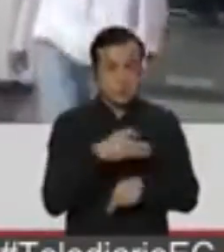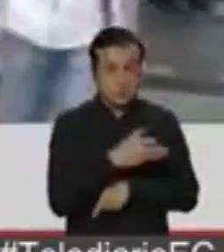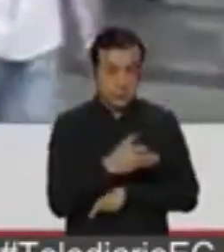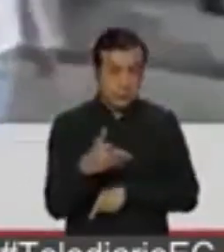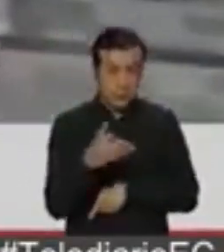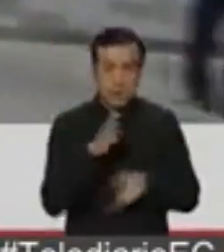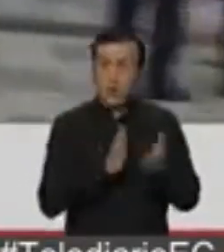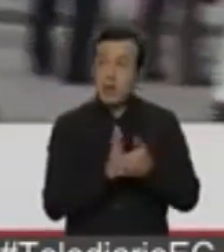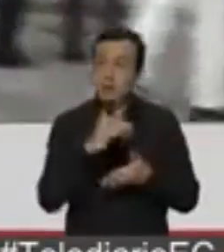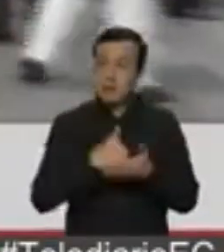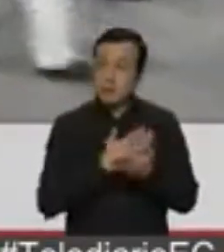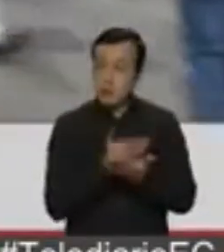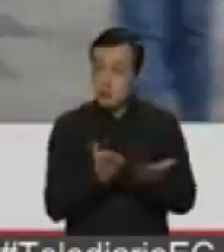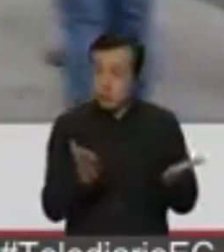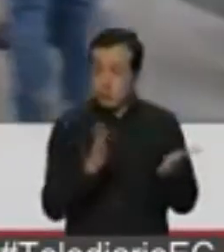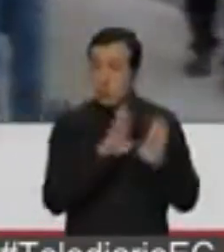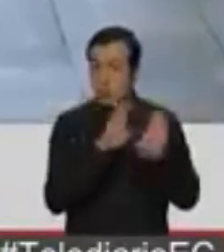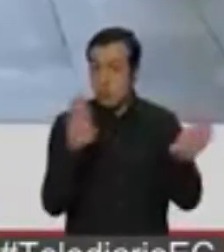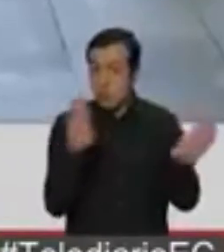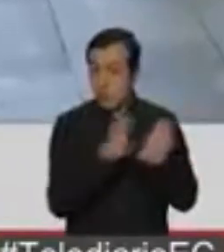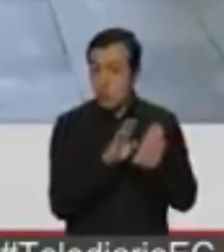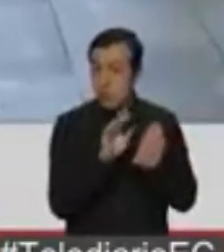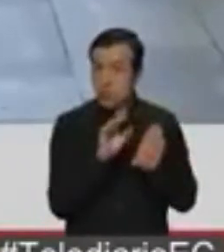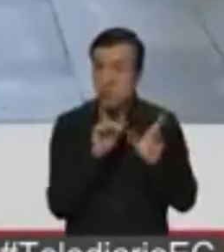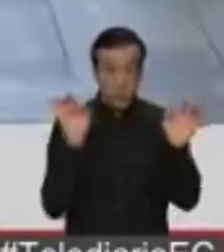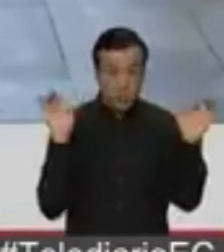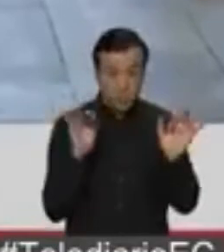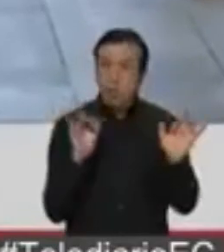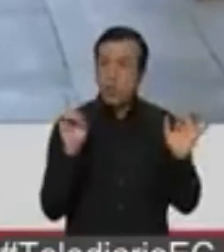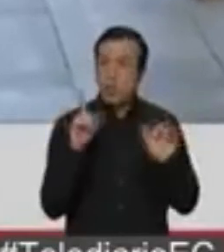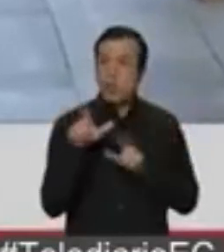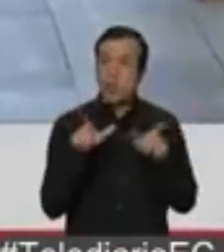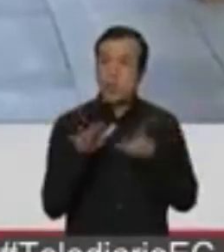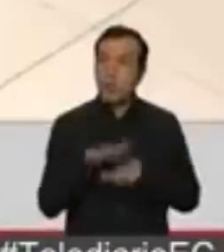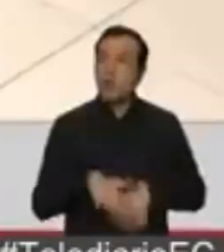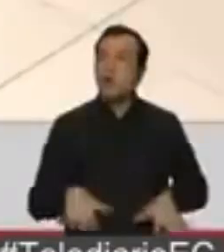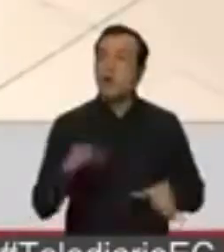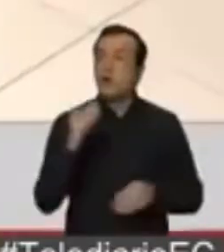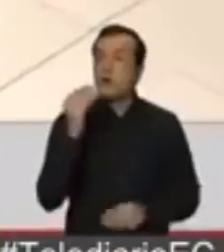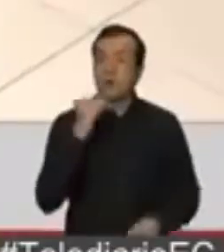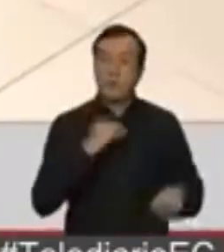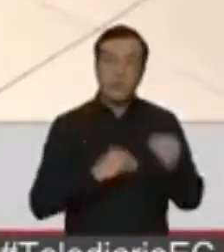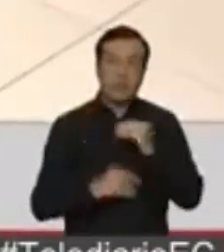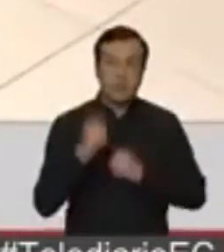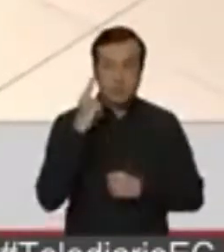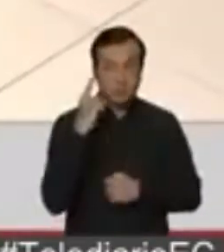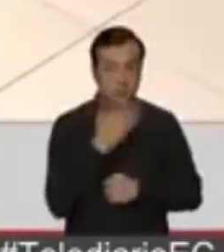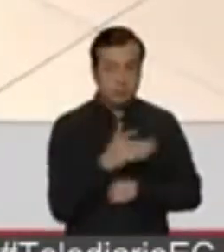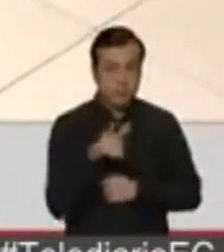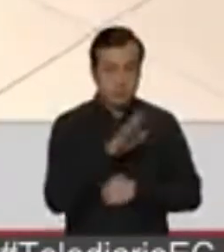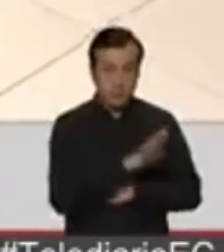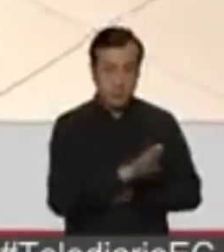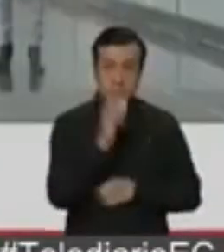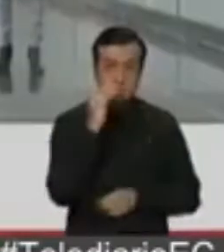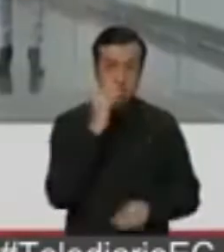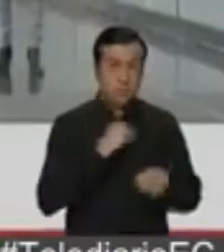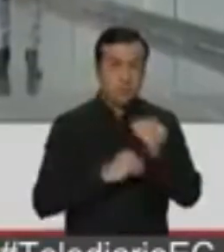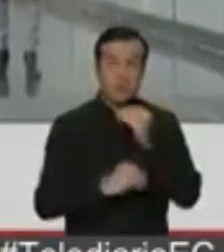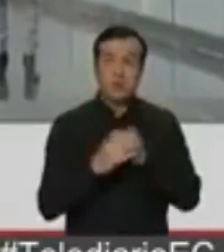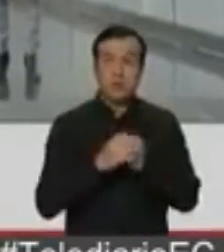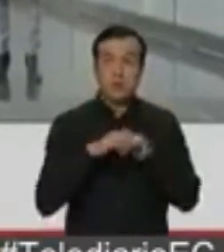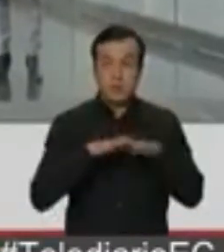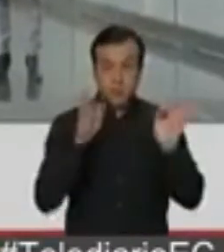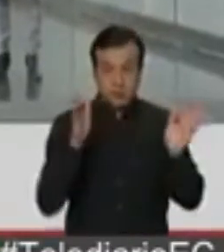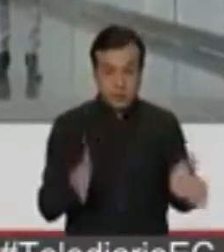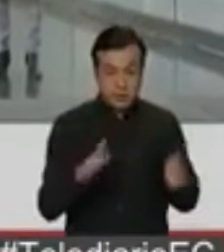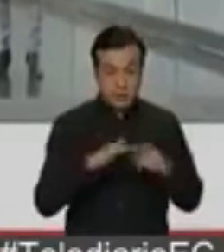solo en accesos, elevadores y escaleras, sino también en los espacios comunitarios al momento que los servidores tomen su almuerzo. En las mesas